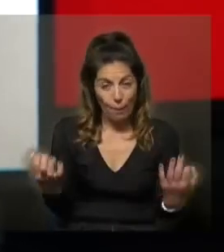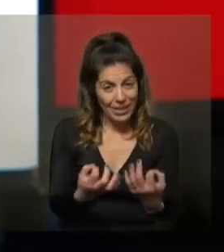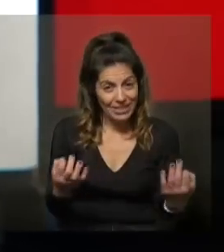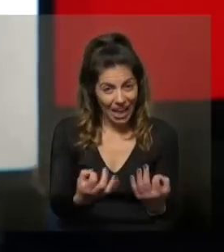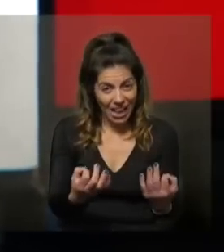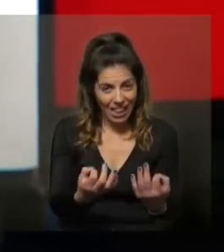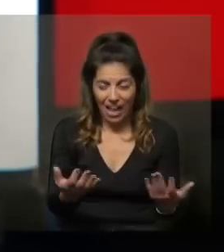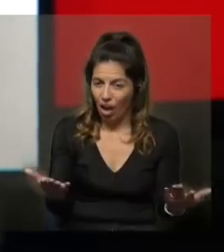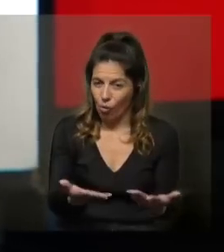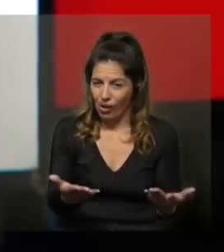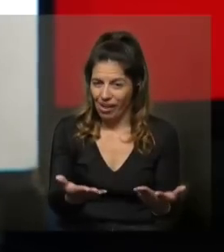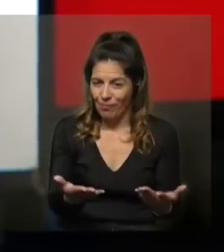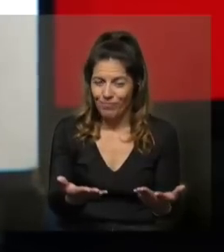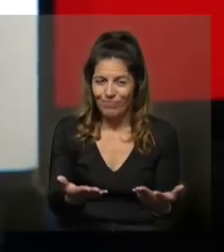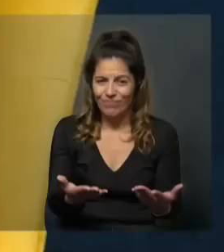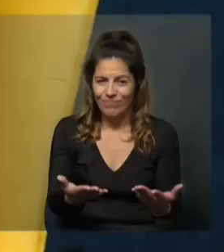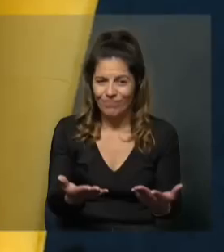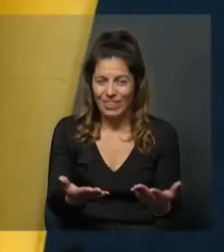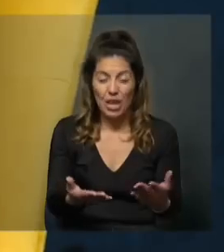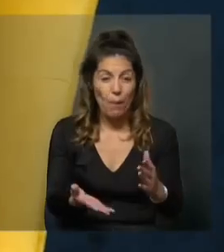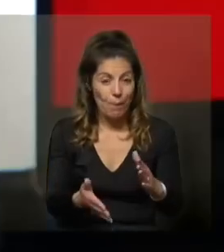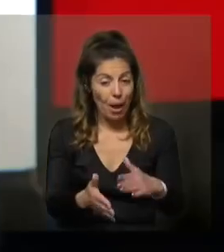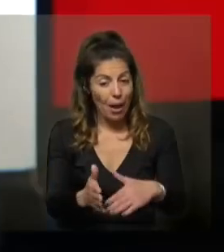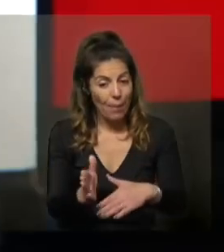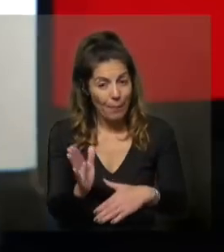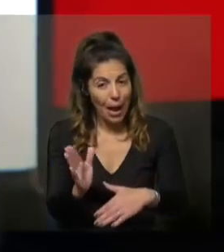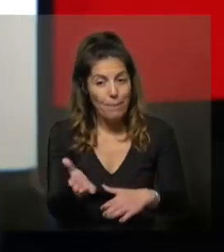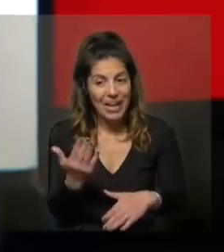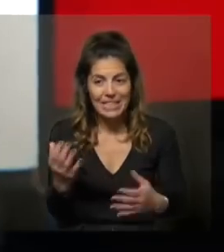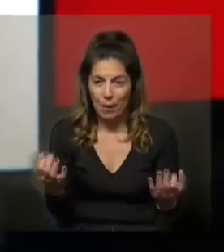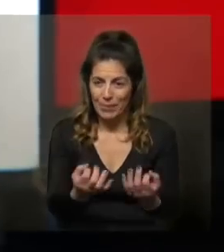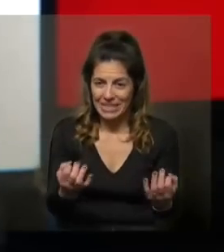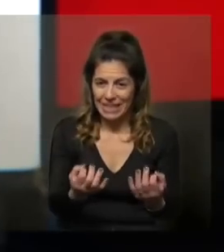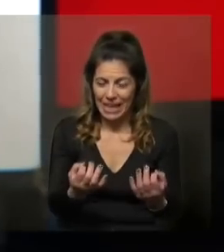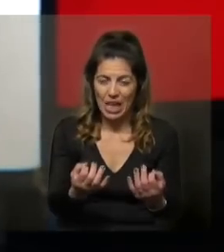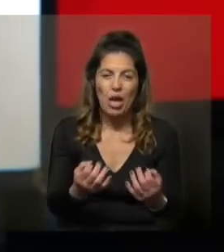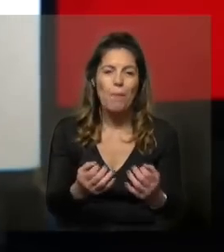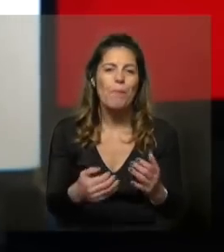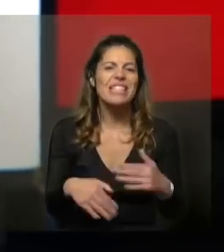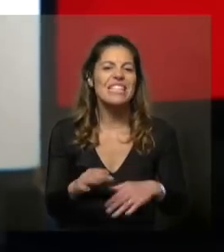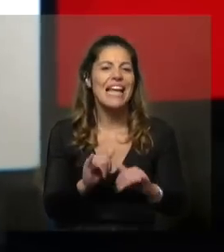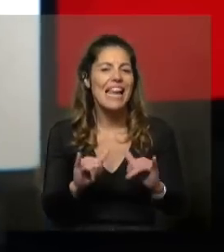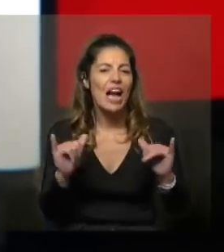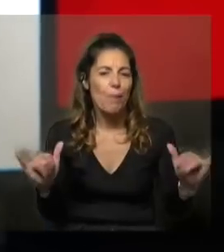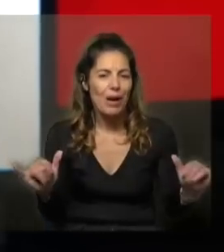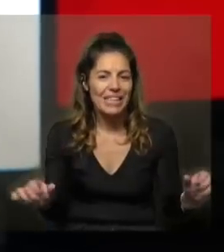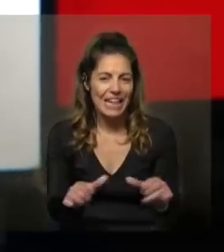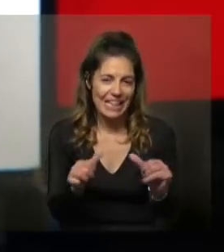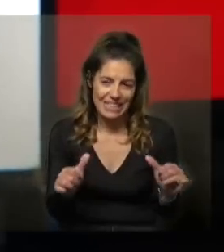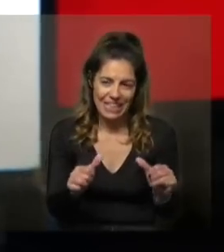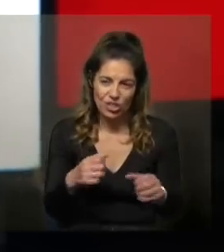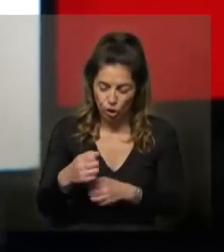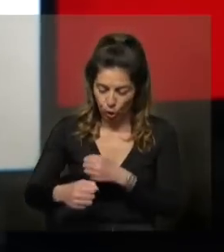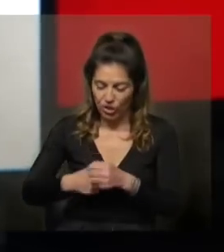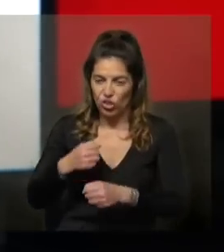donde estar más especial y va a estar más especial Más allá de la campaña que se hizo durante todos estos